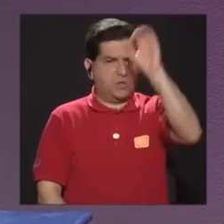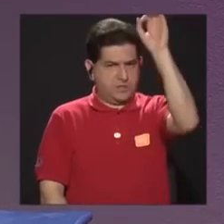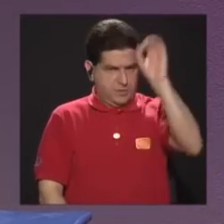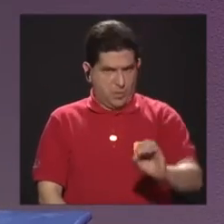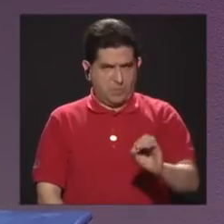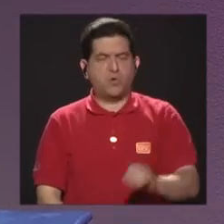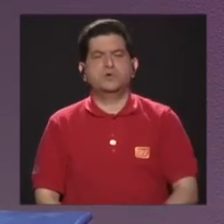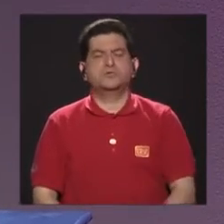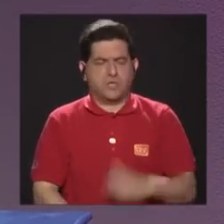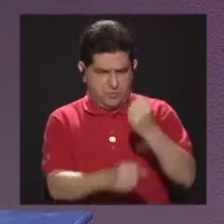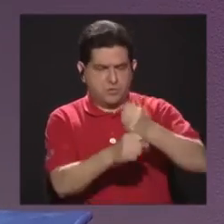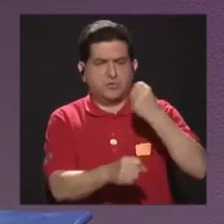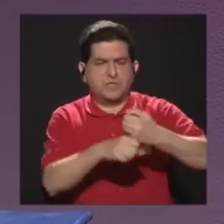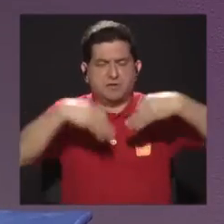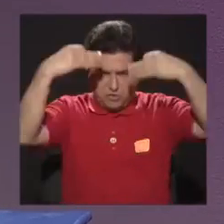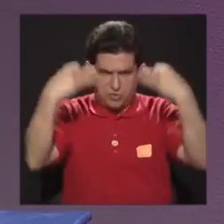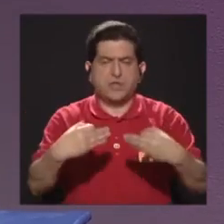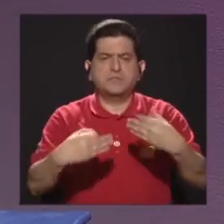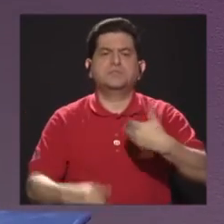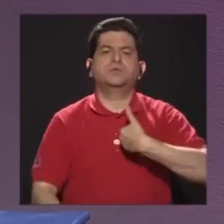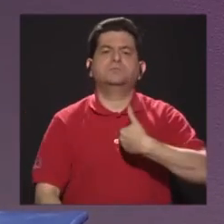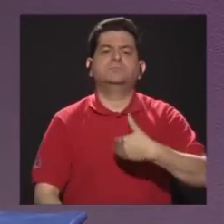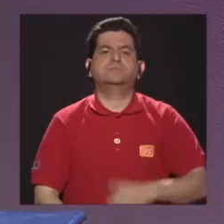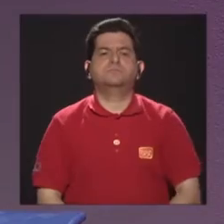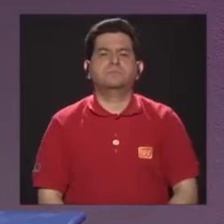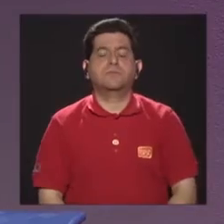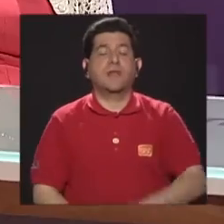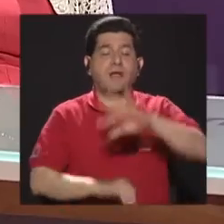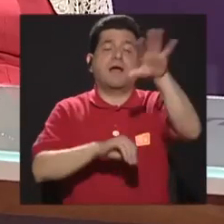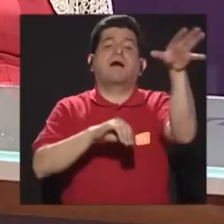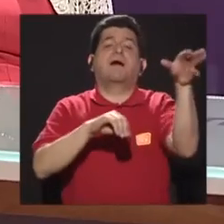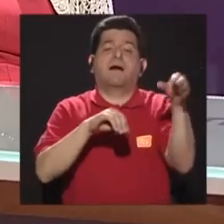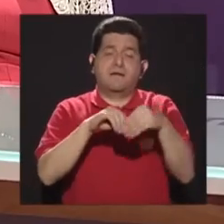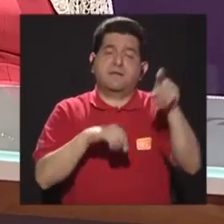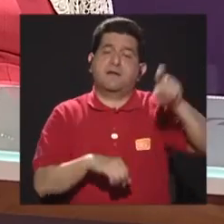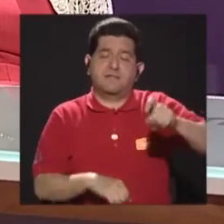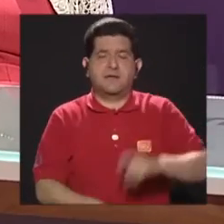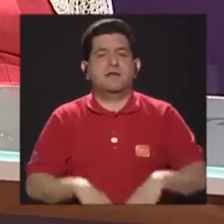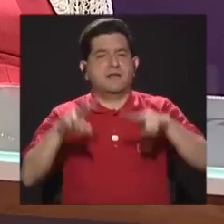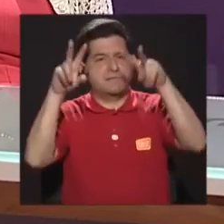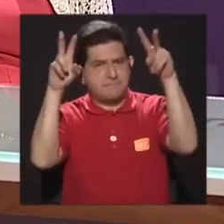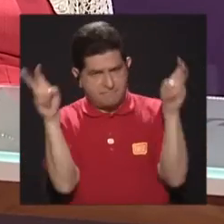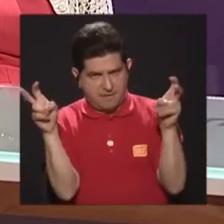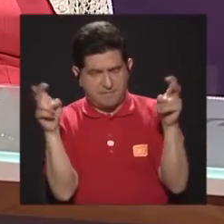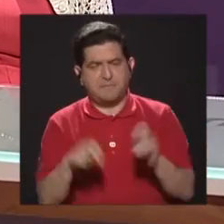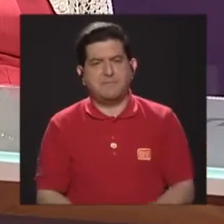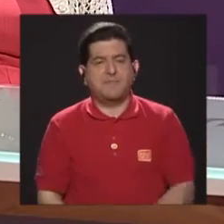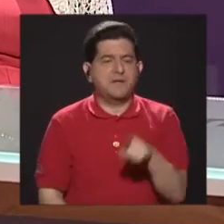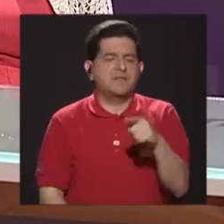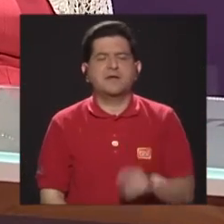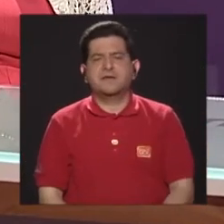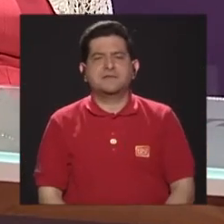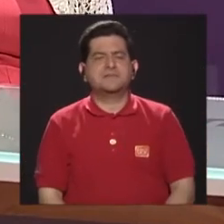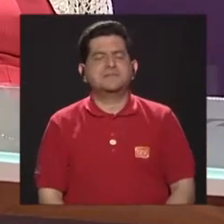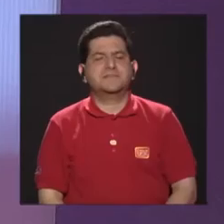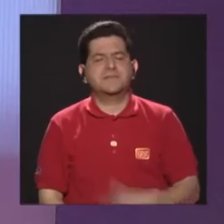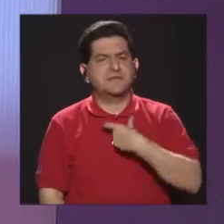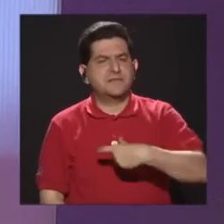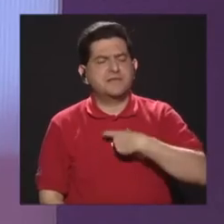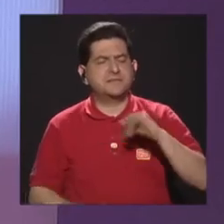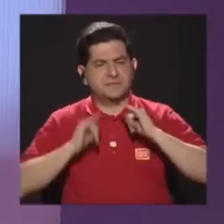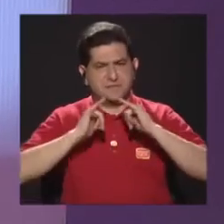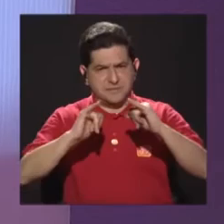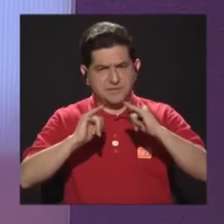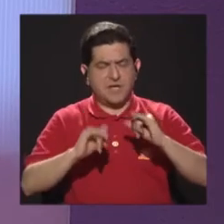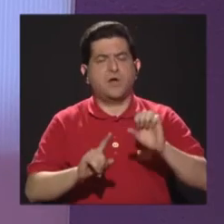50% de puestos que toman decisiones. Habría que agregar además el tema de esa aspiración a esa igualdad requiere